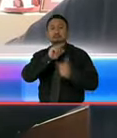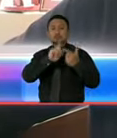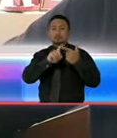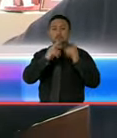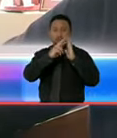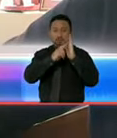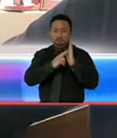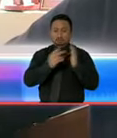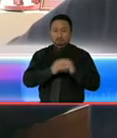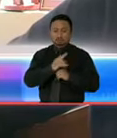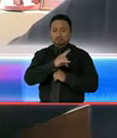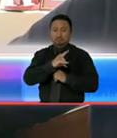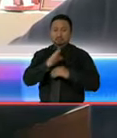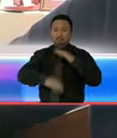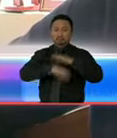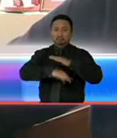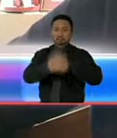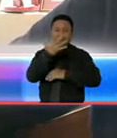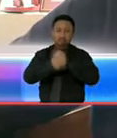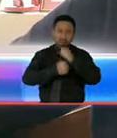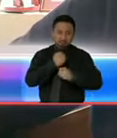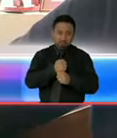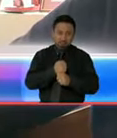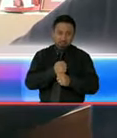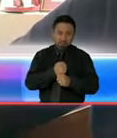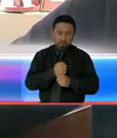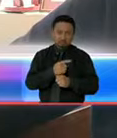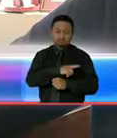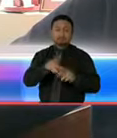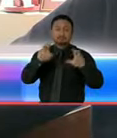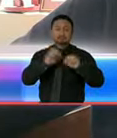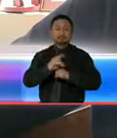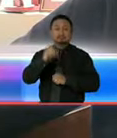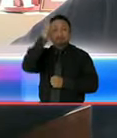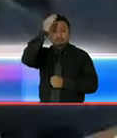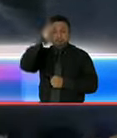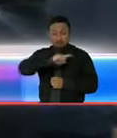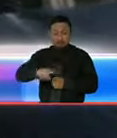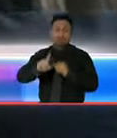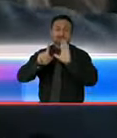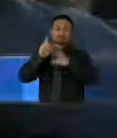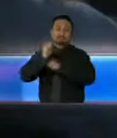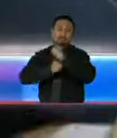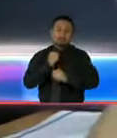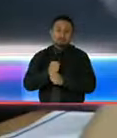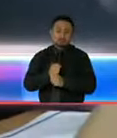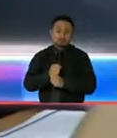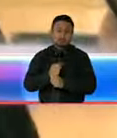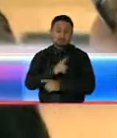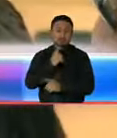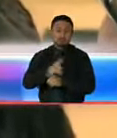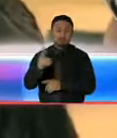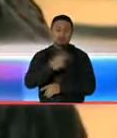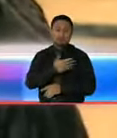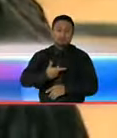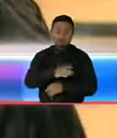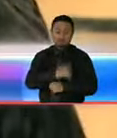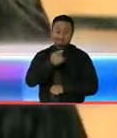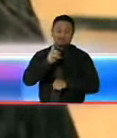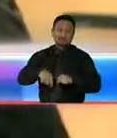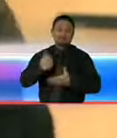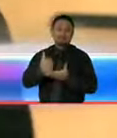pena sea de máximo 5 años. En el caso del señor Glass, la pena impuesta es de 6. Con ello, el vicepresidente no podría acceder a